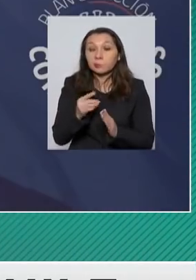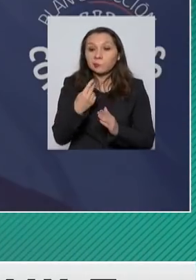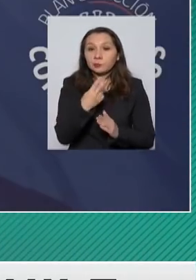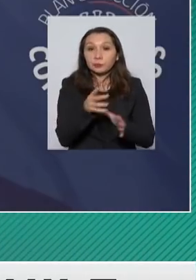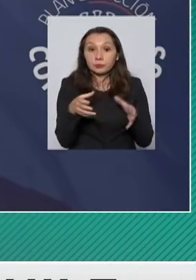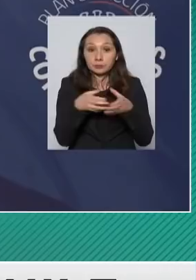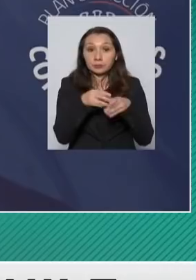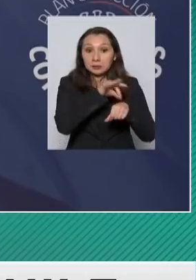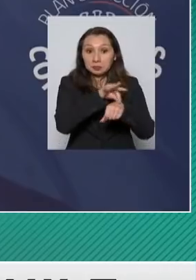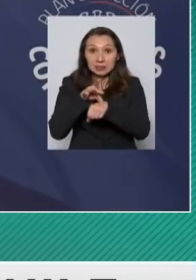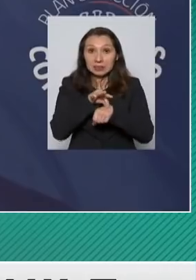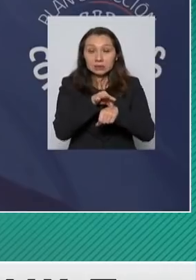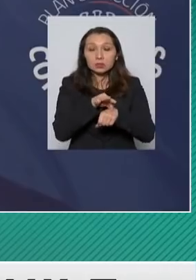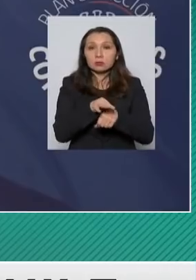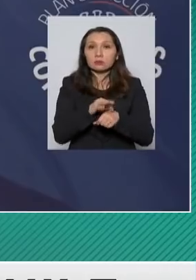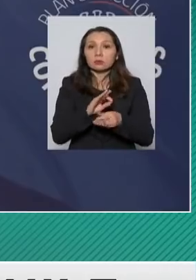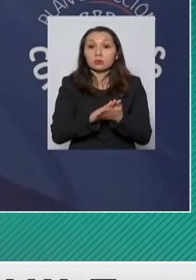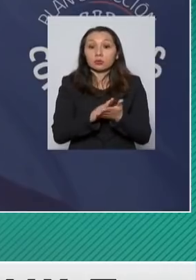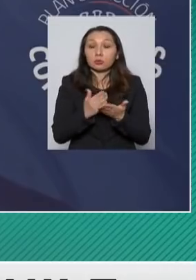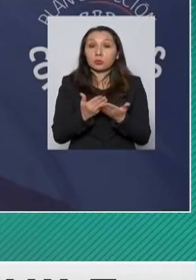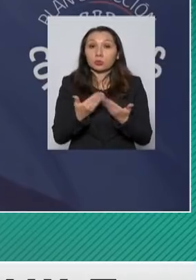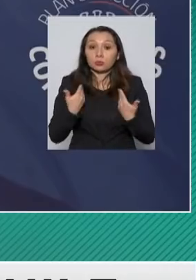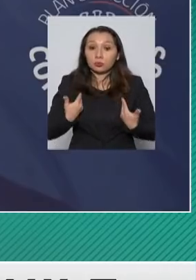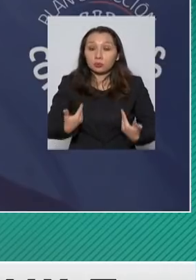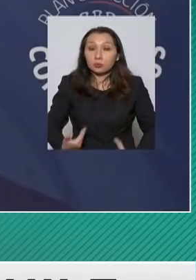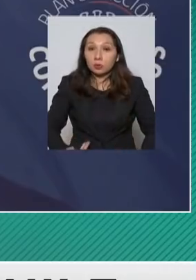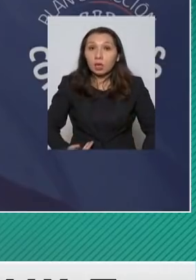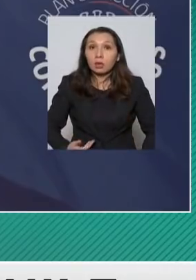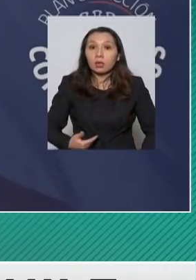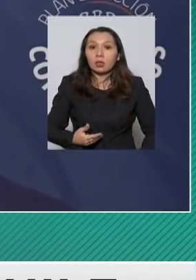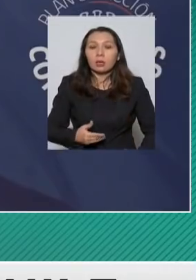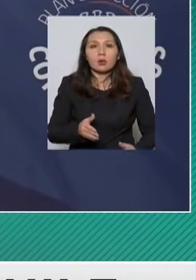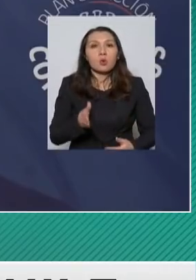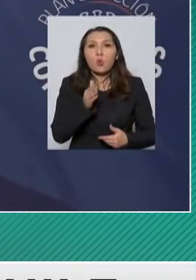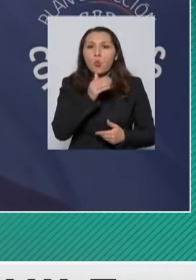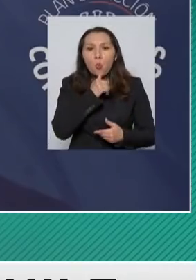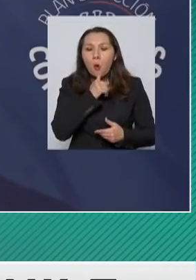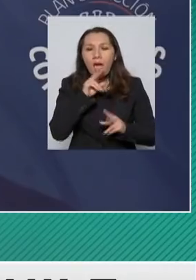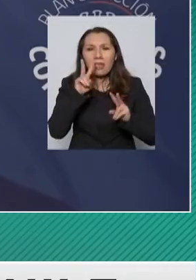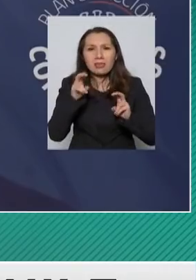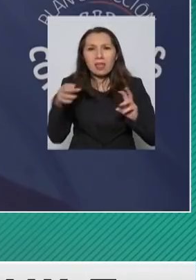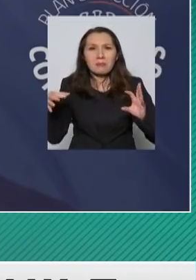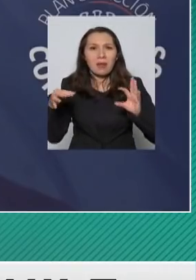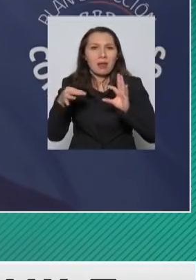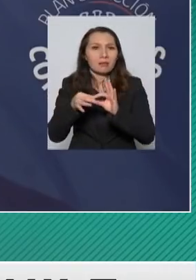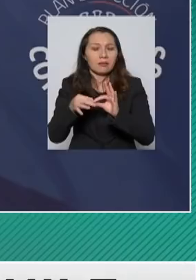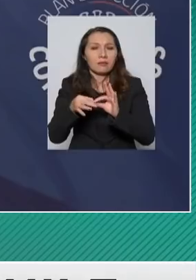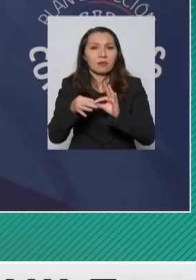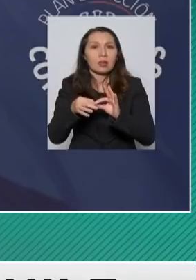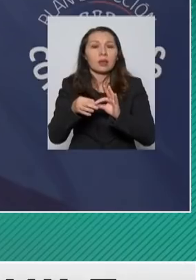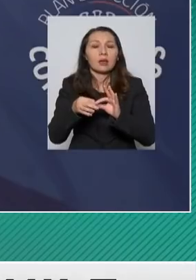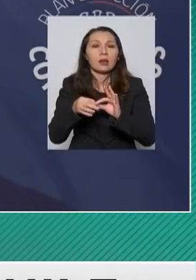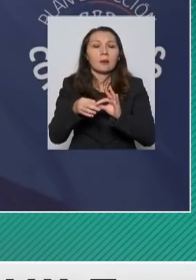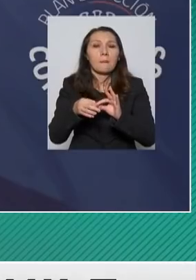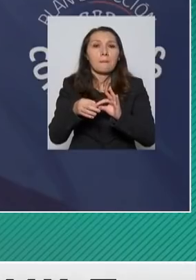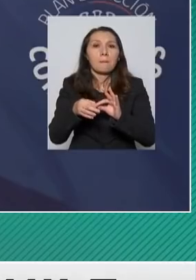equipo tratante, la condición en la que él se mantiene no está vinculada a